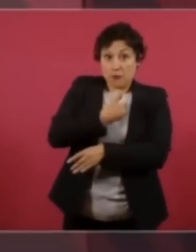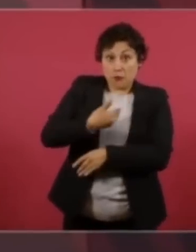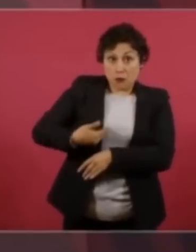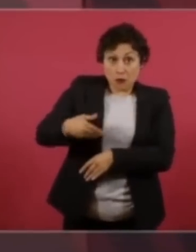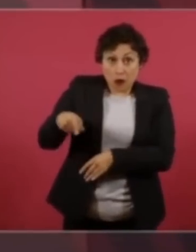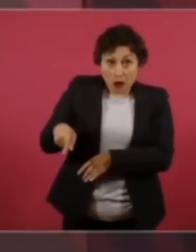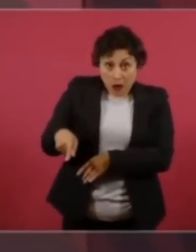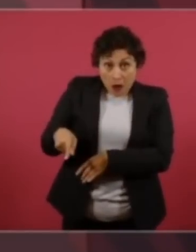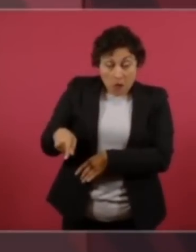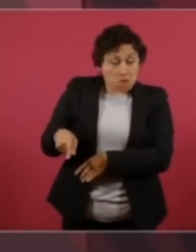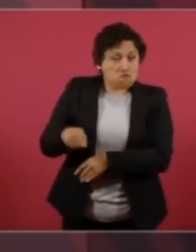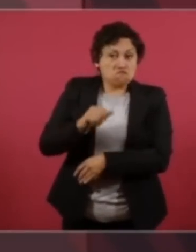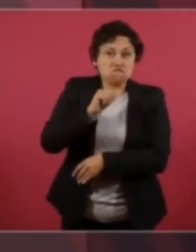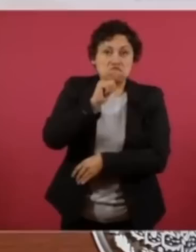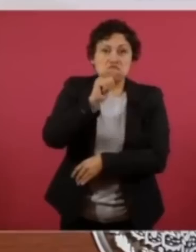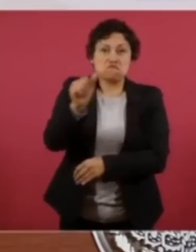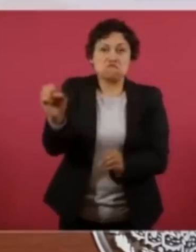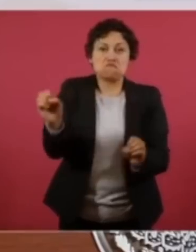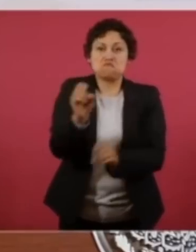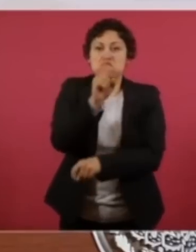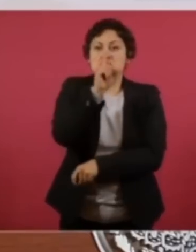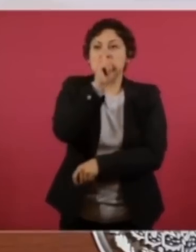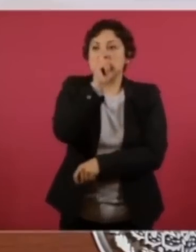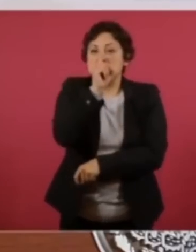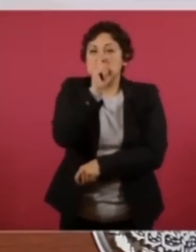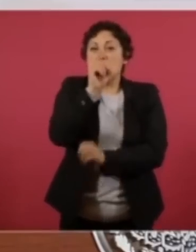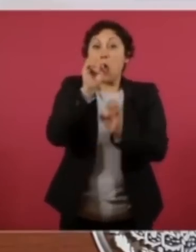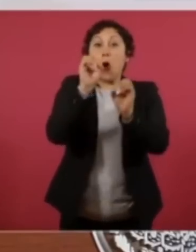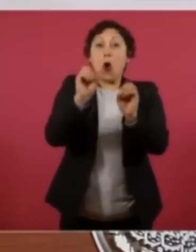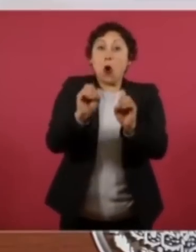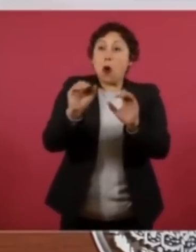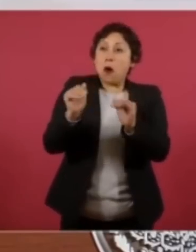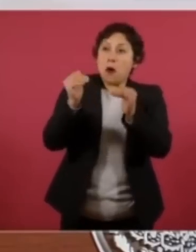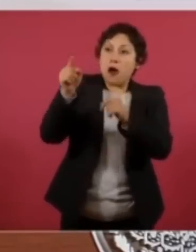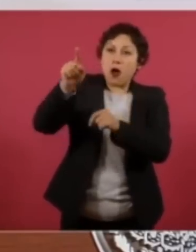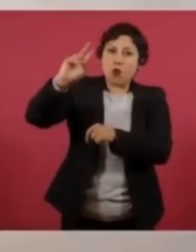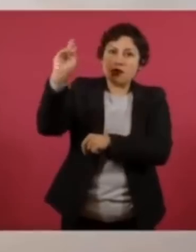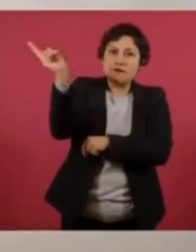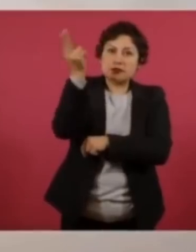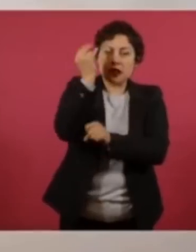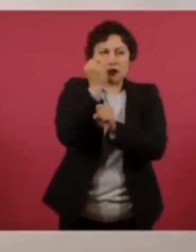las universidades. Lo he dicho varias veces durante todo el periodo neoliberal,